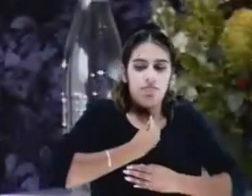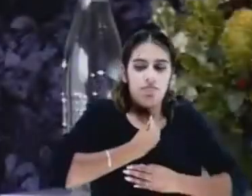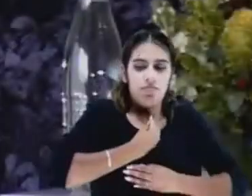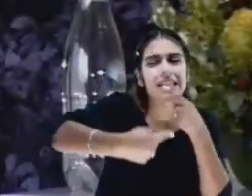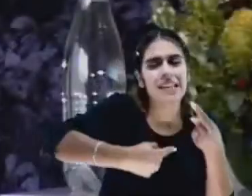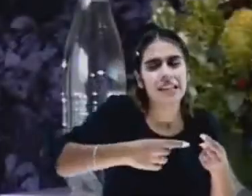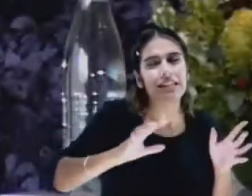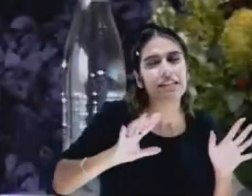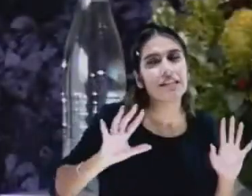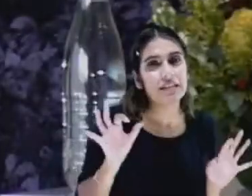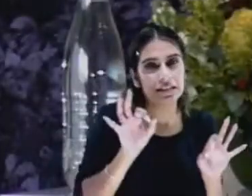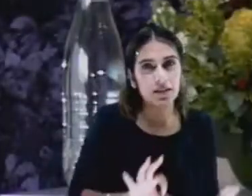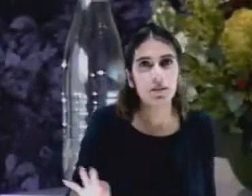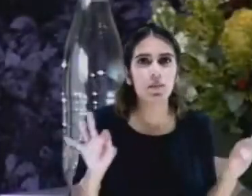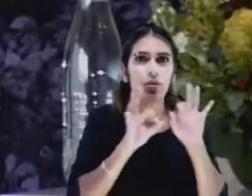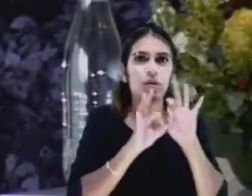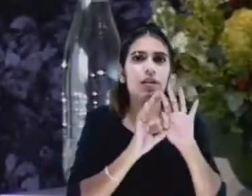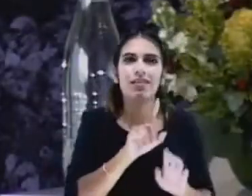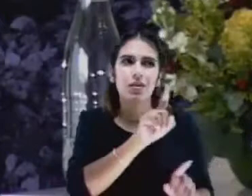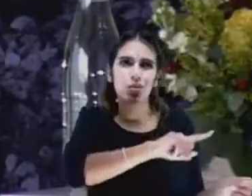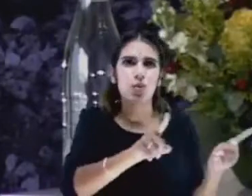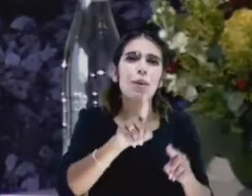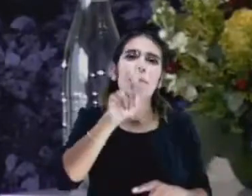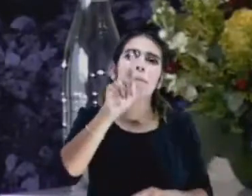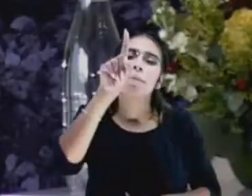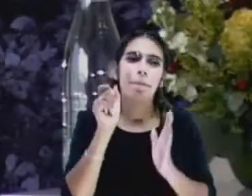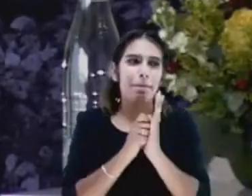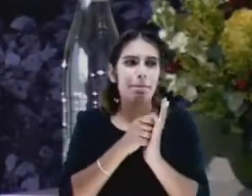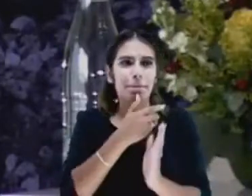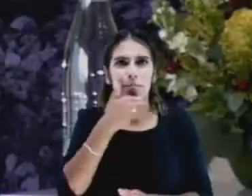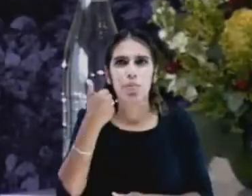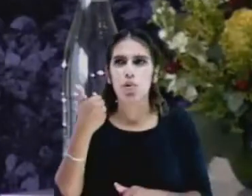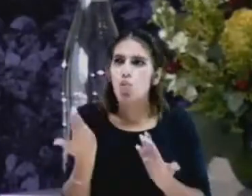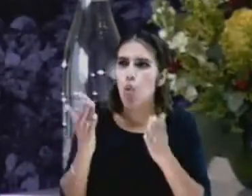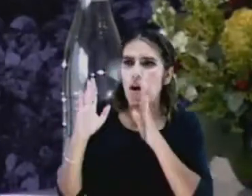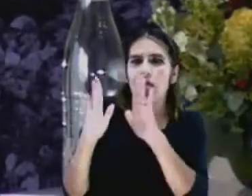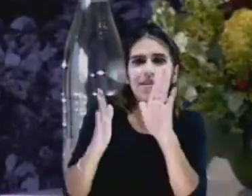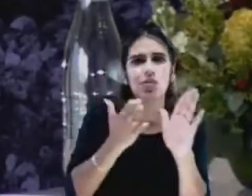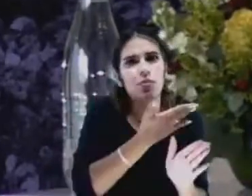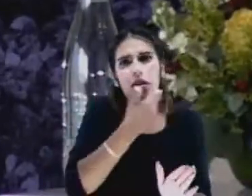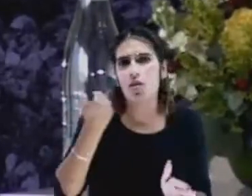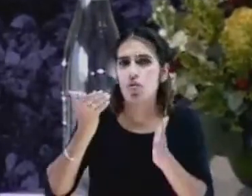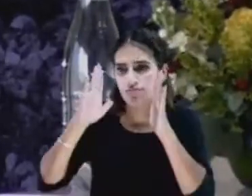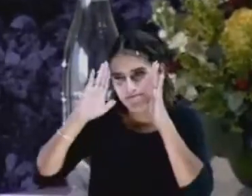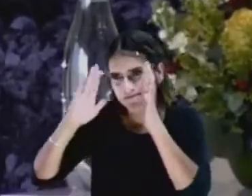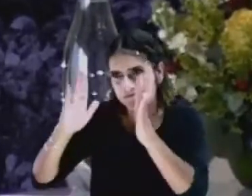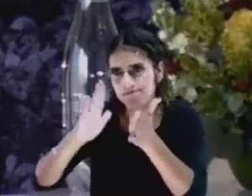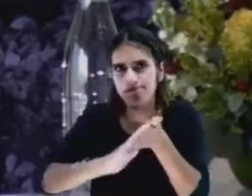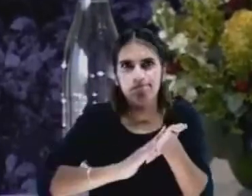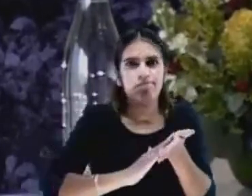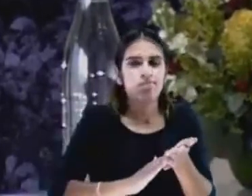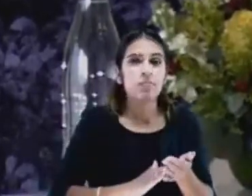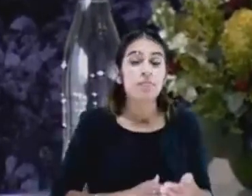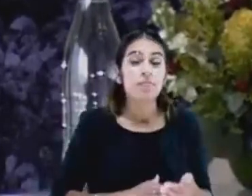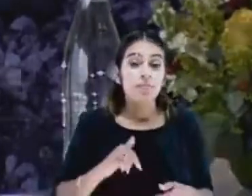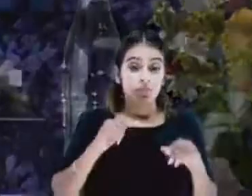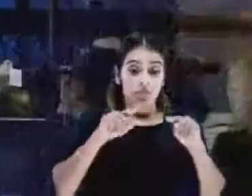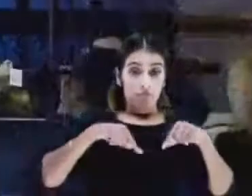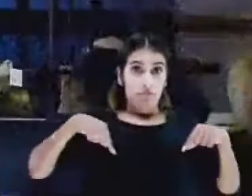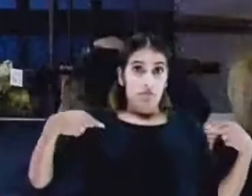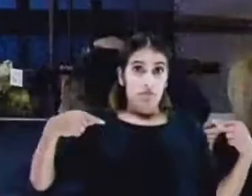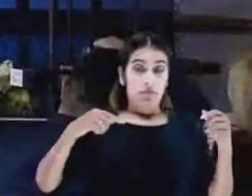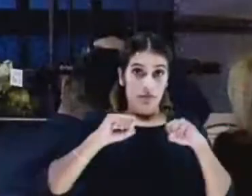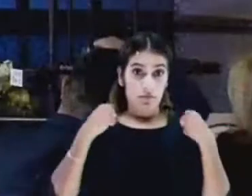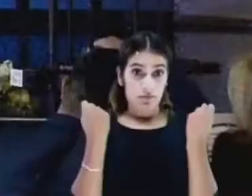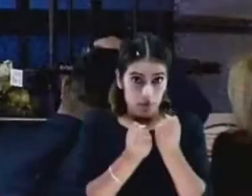pero más es buscar la mejor manera satisfacer puede las o la sala presentar soluciones alternativas de